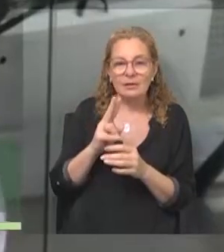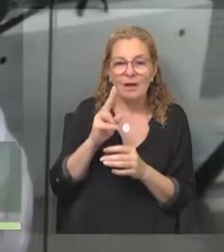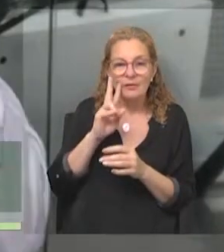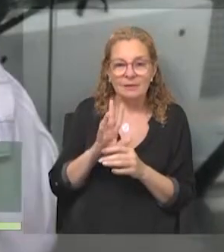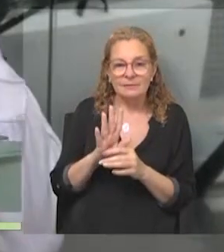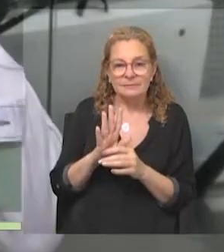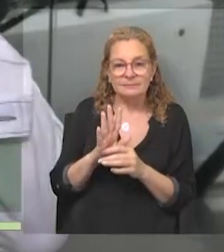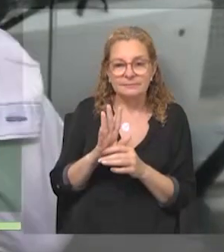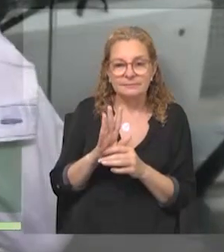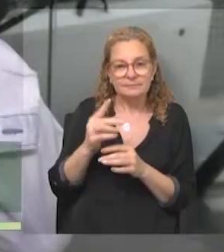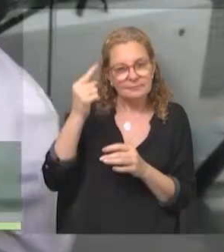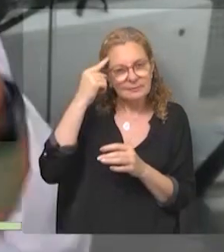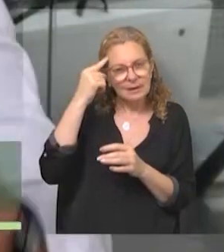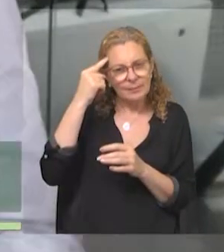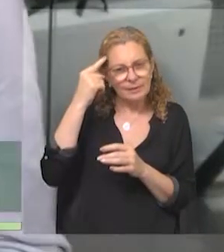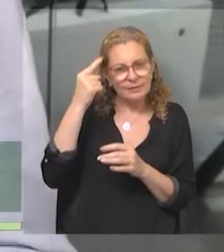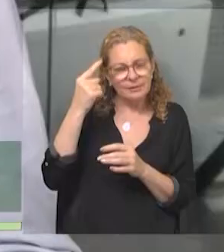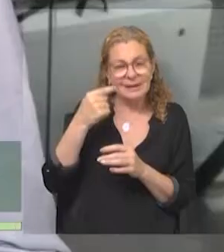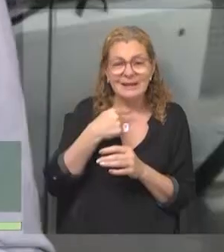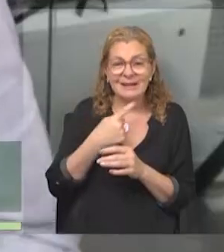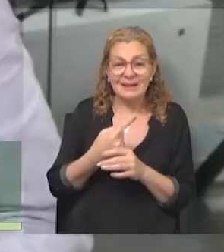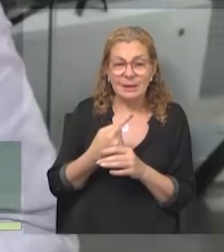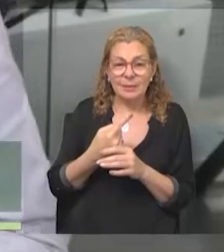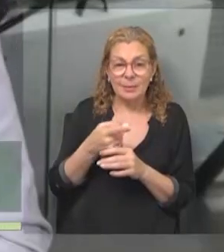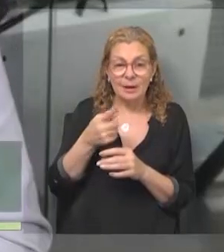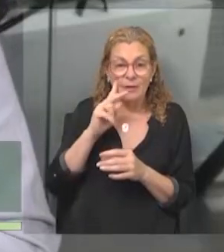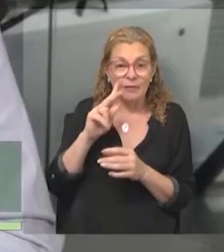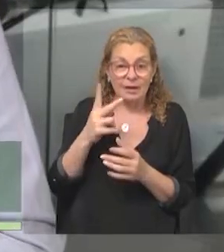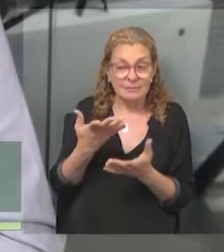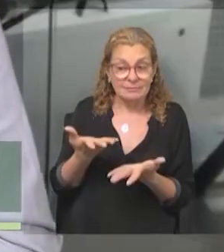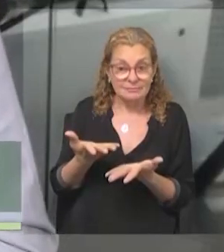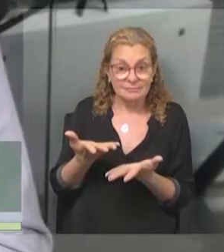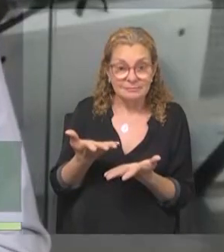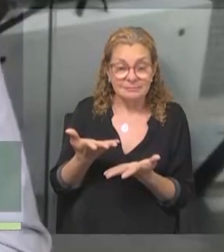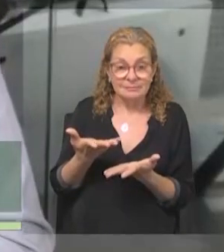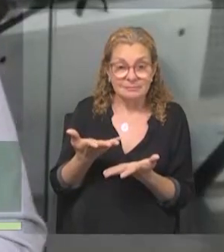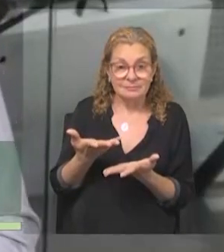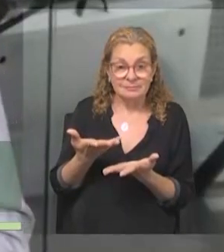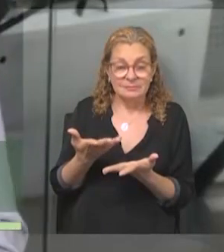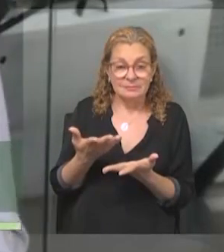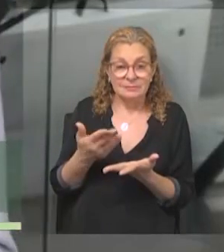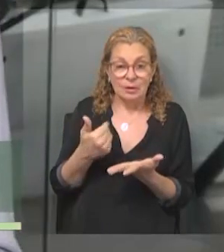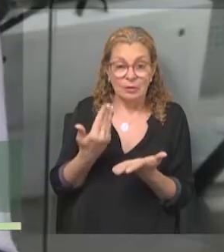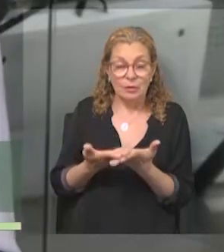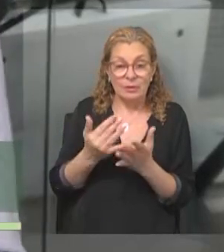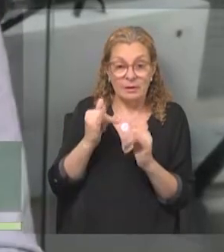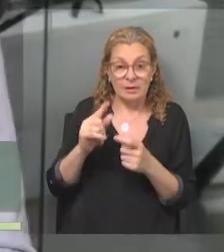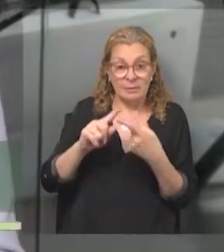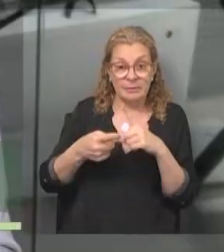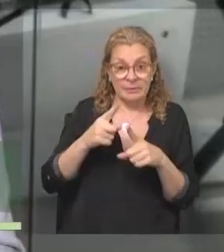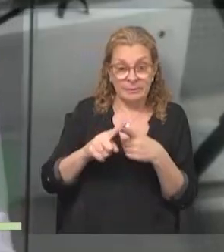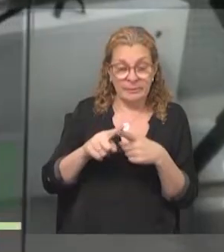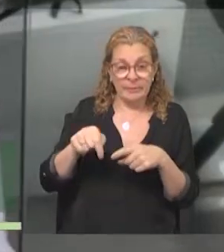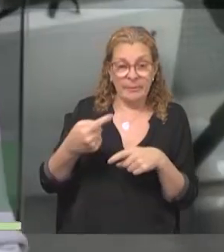ver creo que que que han servido para poner un emergente eh sobre el cual sí tenemos que discutir